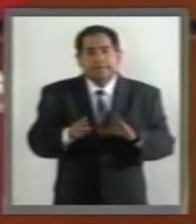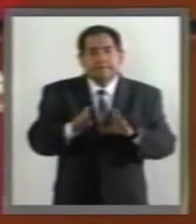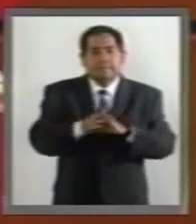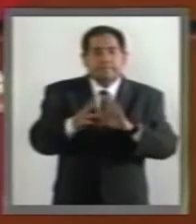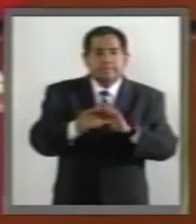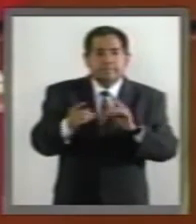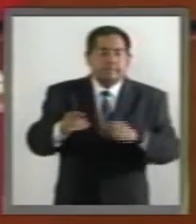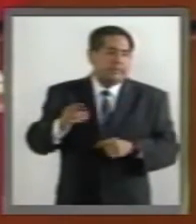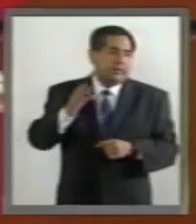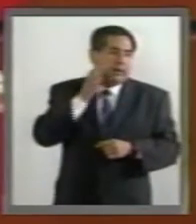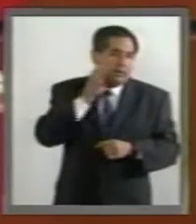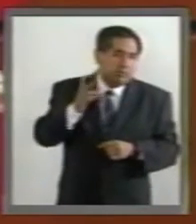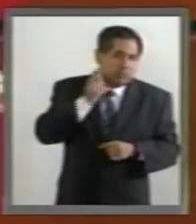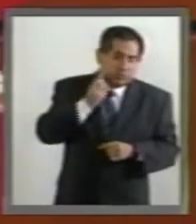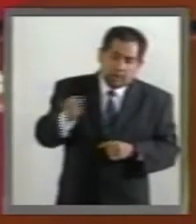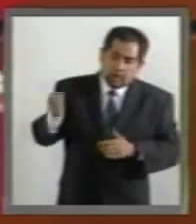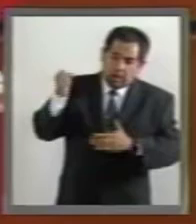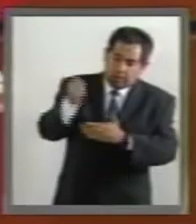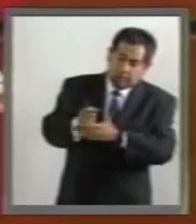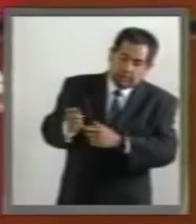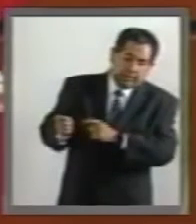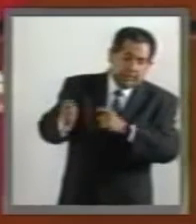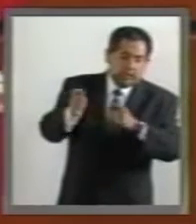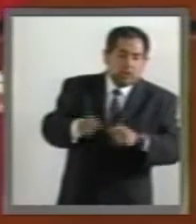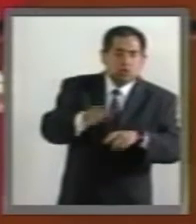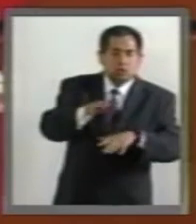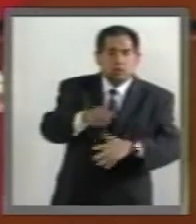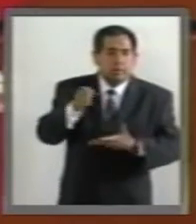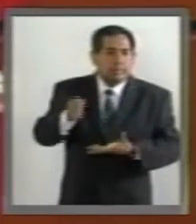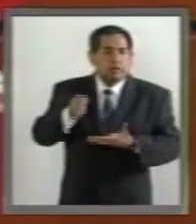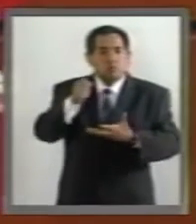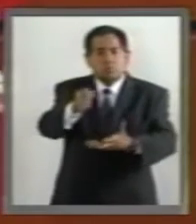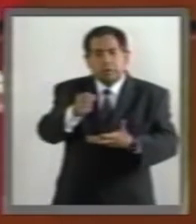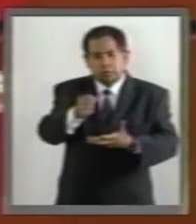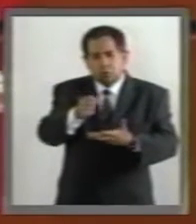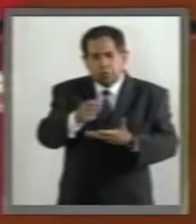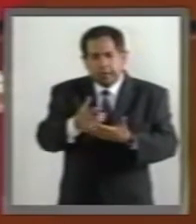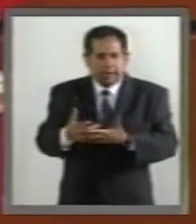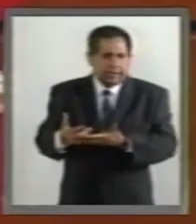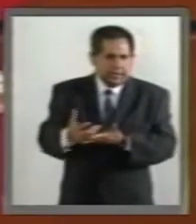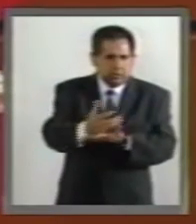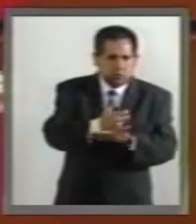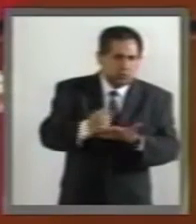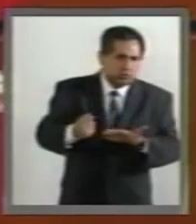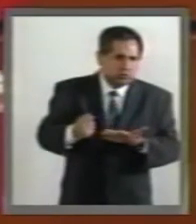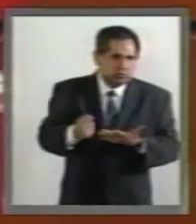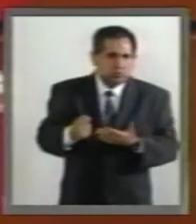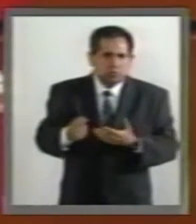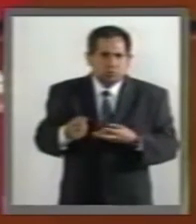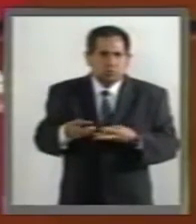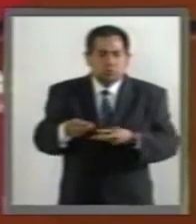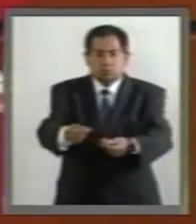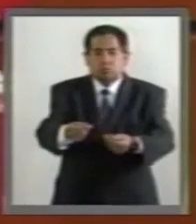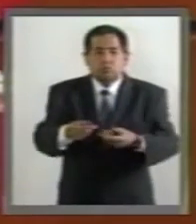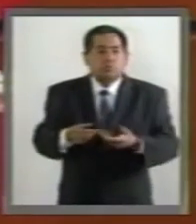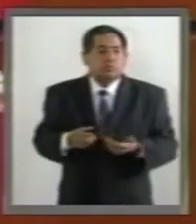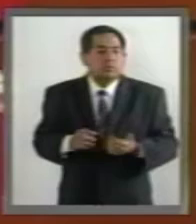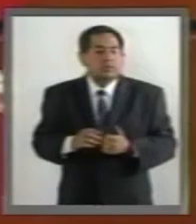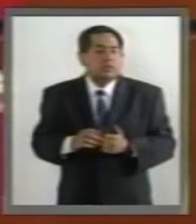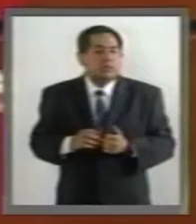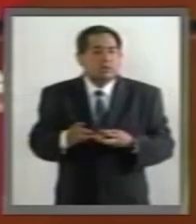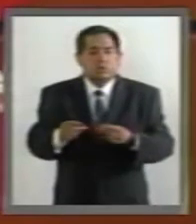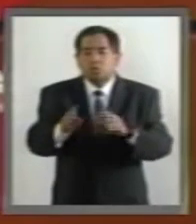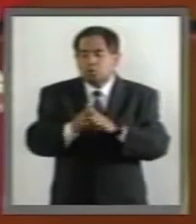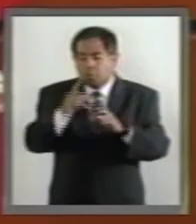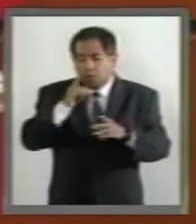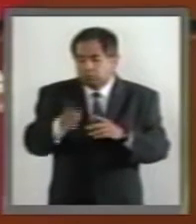la Cámara de Diputados aprueba respecto al presupuesto de egreso de la Federación, que en los hechos se